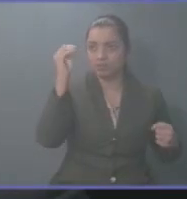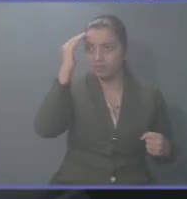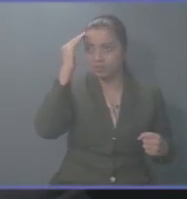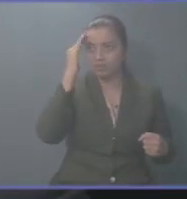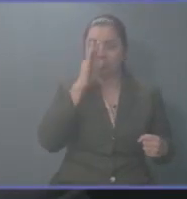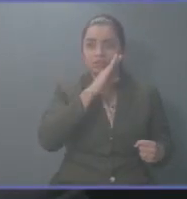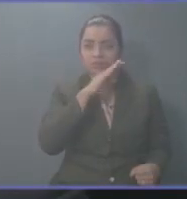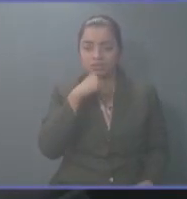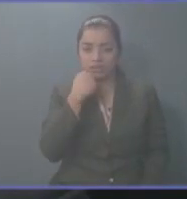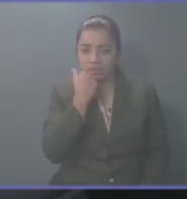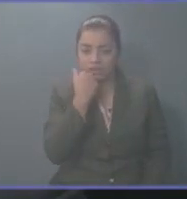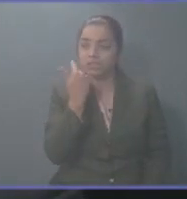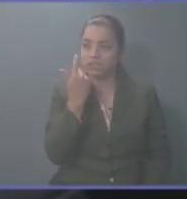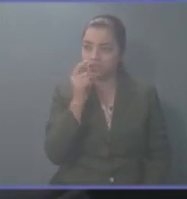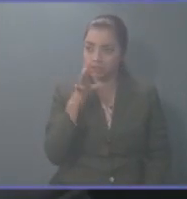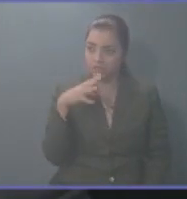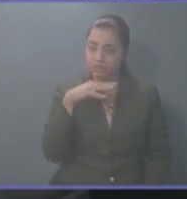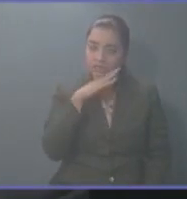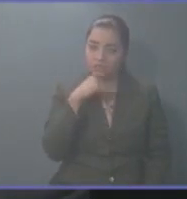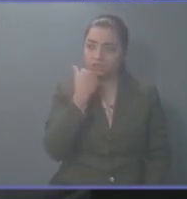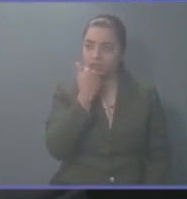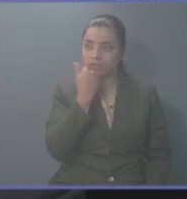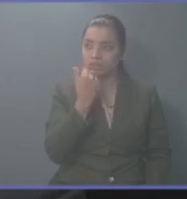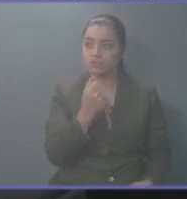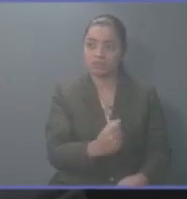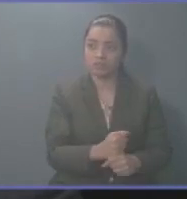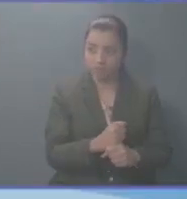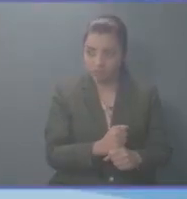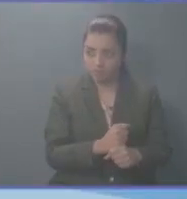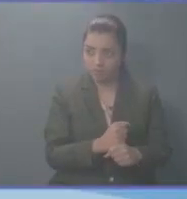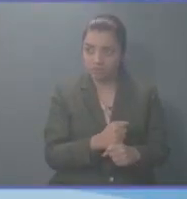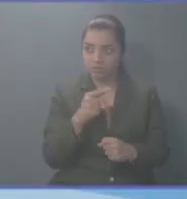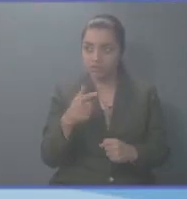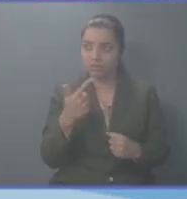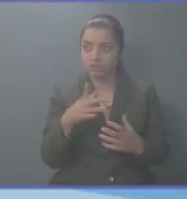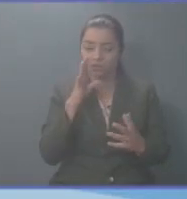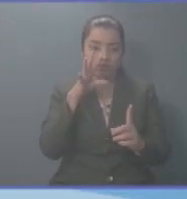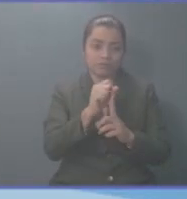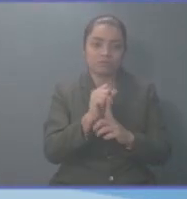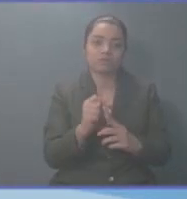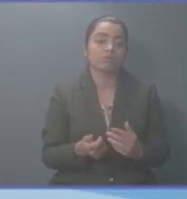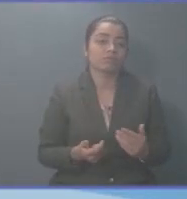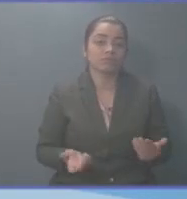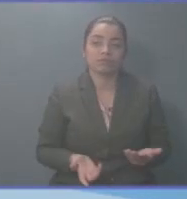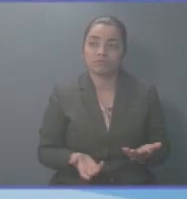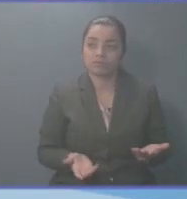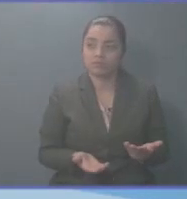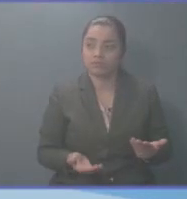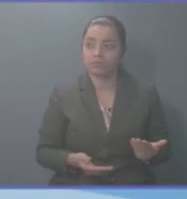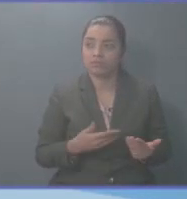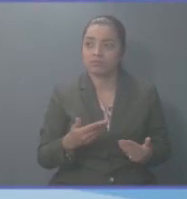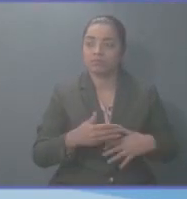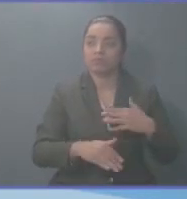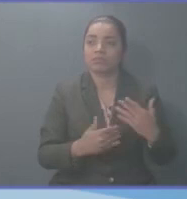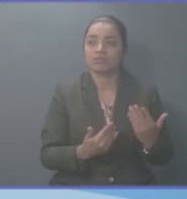síntomas de esta enfermedad, y se ha confirmado el caso. Entonces, eso es bien